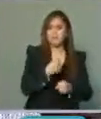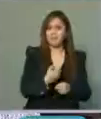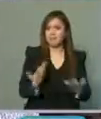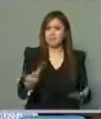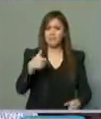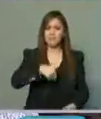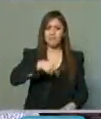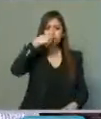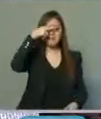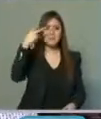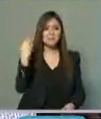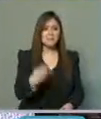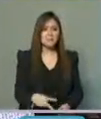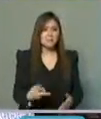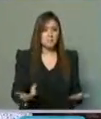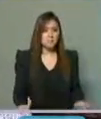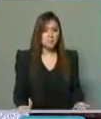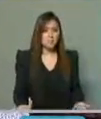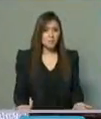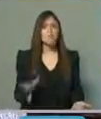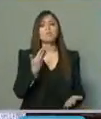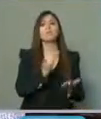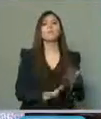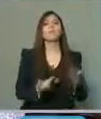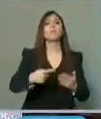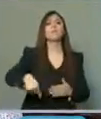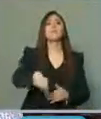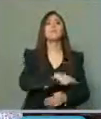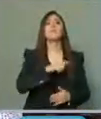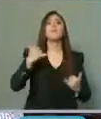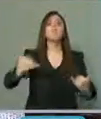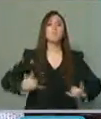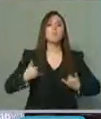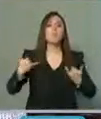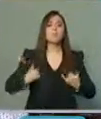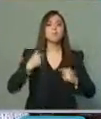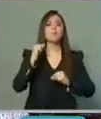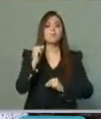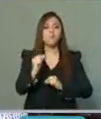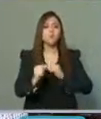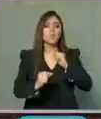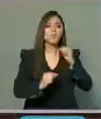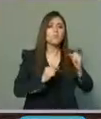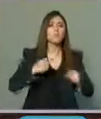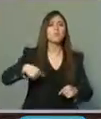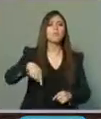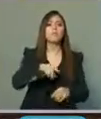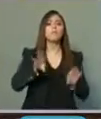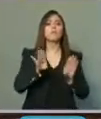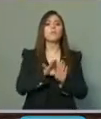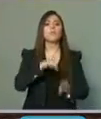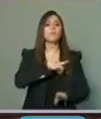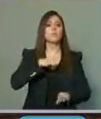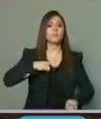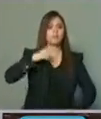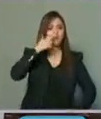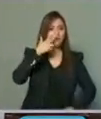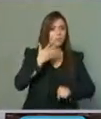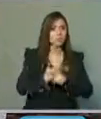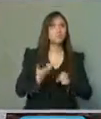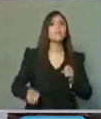chavos son los que están, pues vaya, siendo responsables ahora de la población del planeta y que